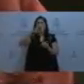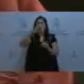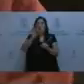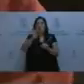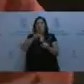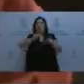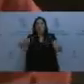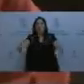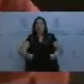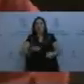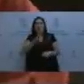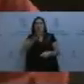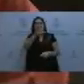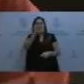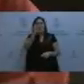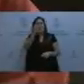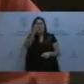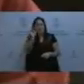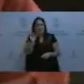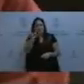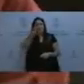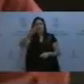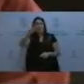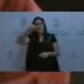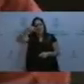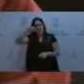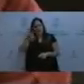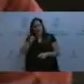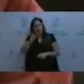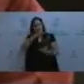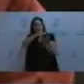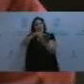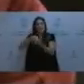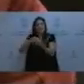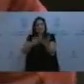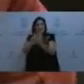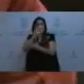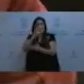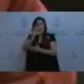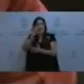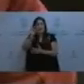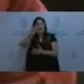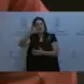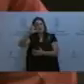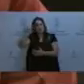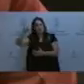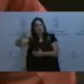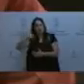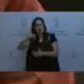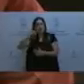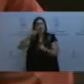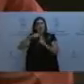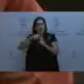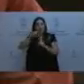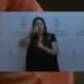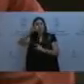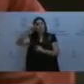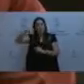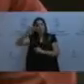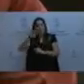abierto Lastres, hemos abierto Riaño, hemos abierto los centros de día de Castrillón, Tinel, Riaño, y todos ellos con